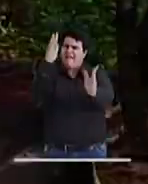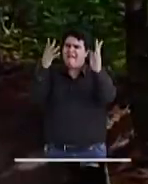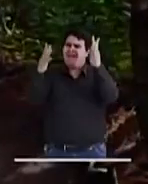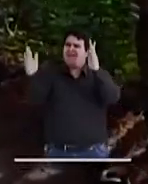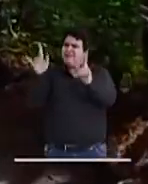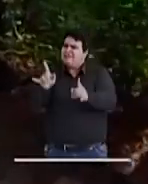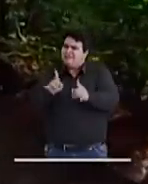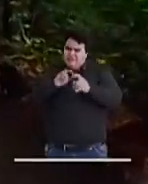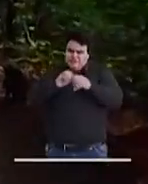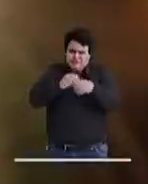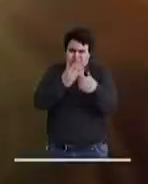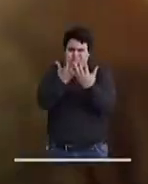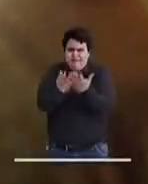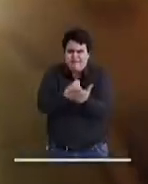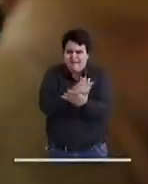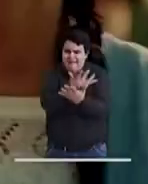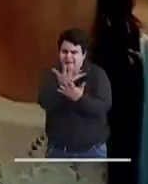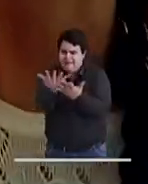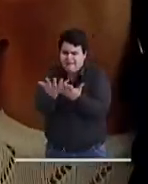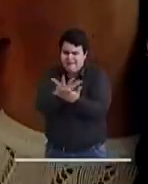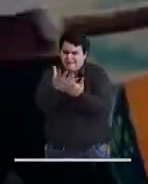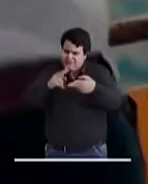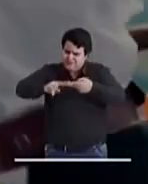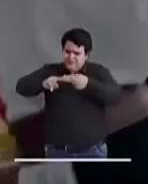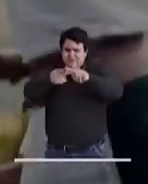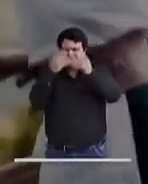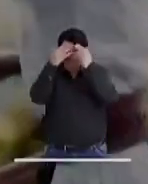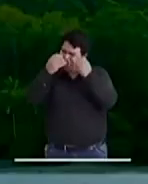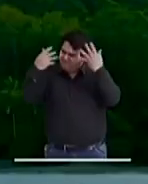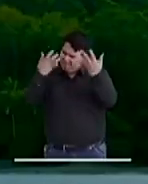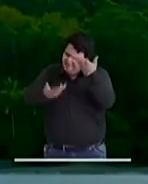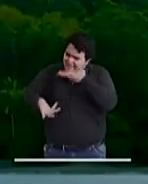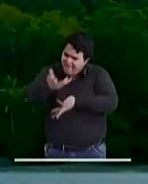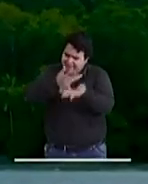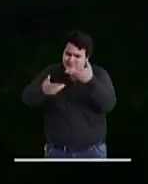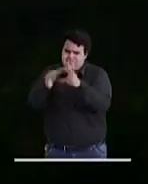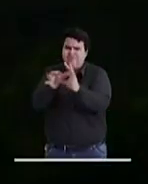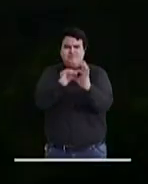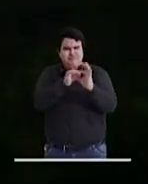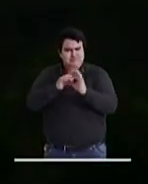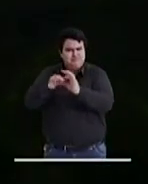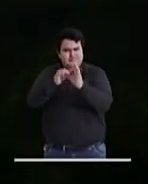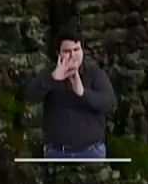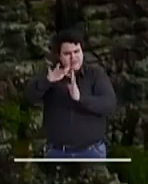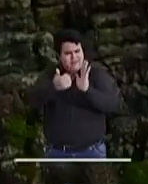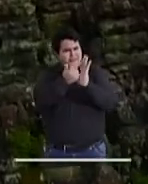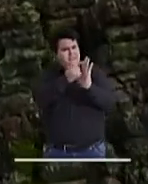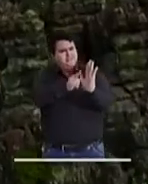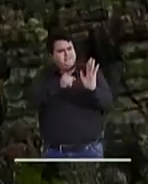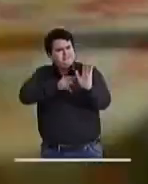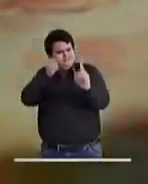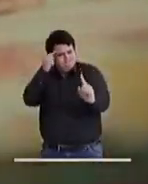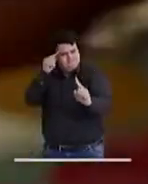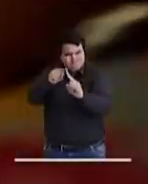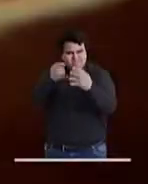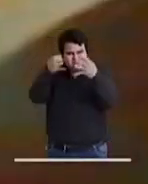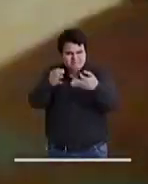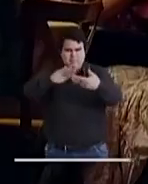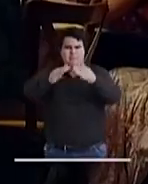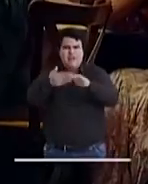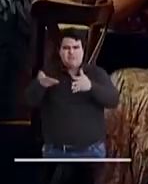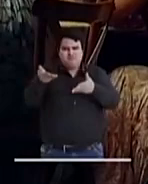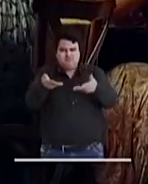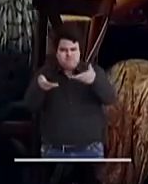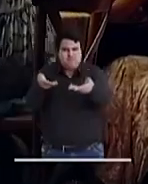opción diferente de viaje, donde pues hay un proceso de desarrollo distinto. Entonces, esto es lo que